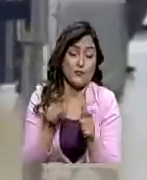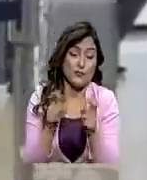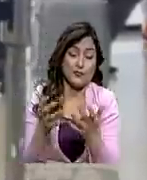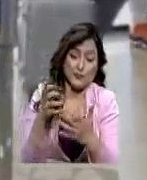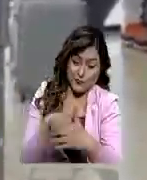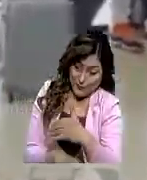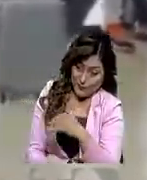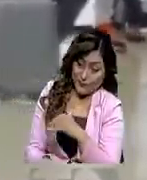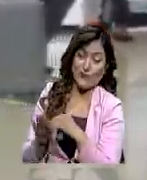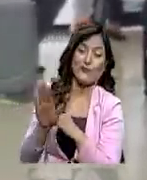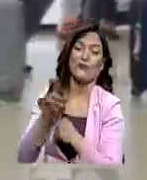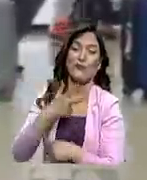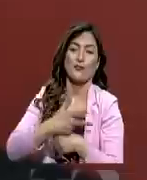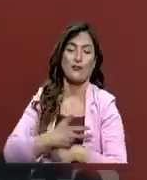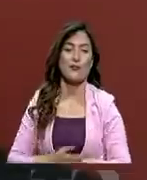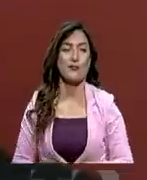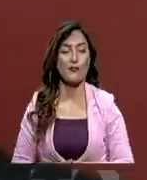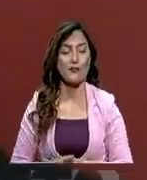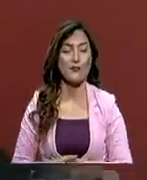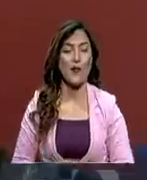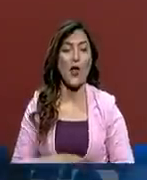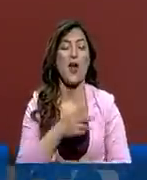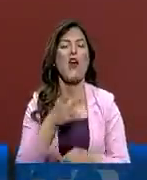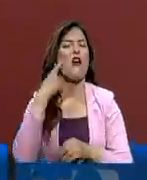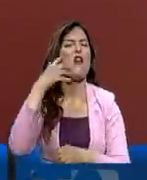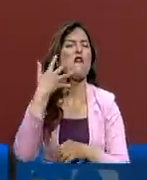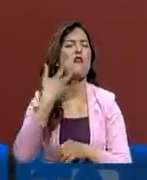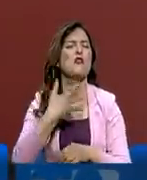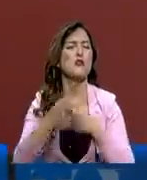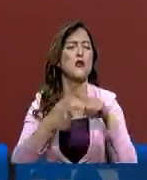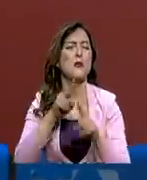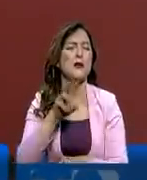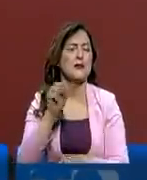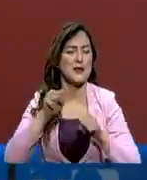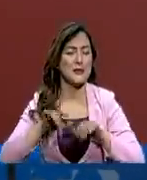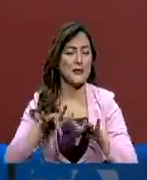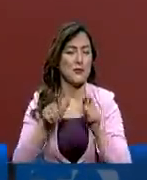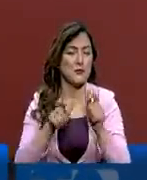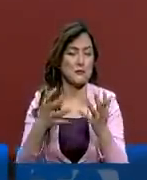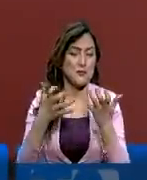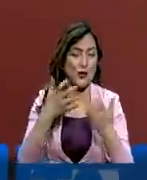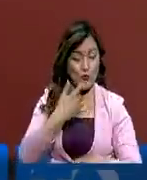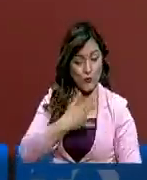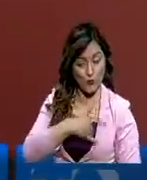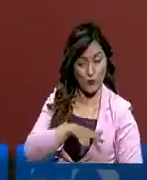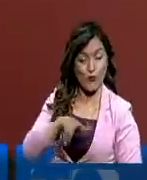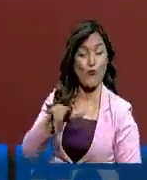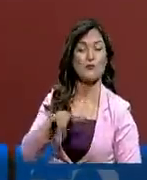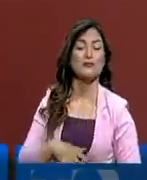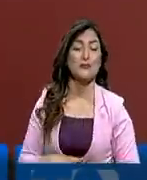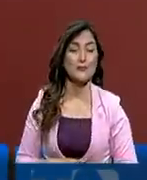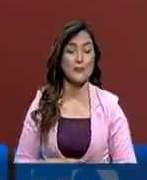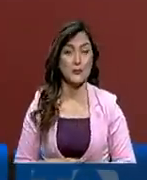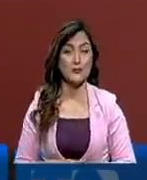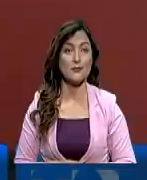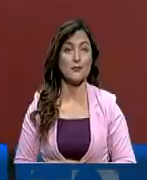ingresar a Guatemala desde el 20 de septiembre. Normalmente todos los pasajeros que quieren volar hacia ese destino van vía terceros países, especialmente